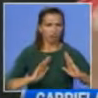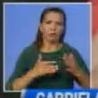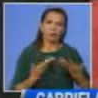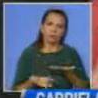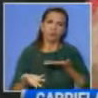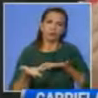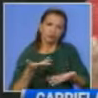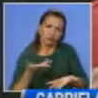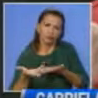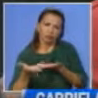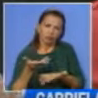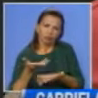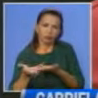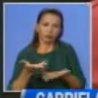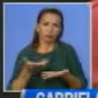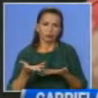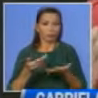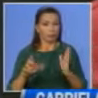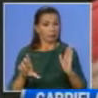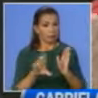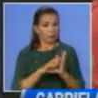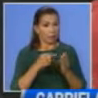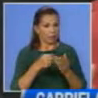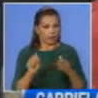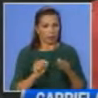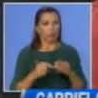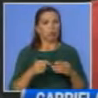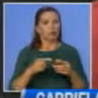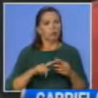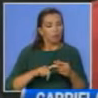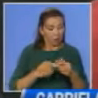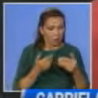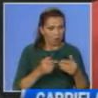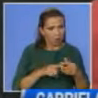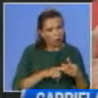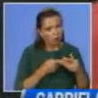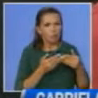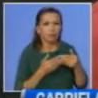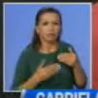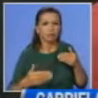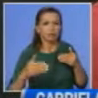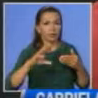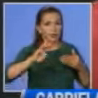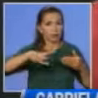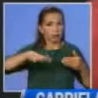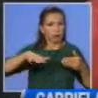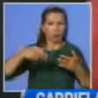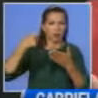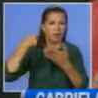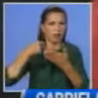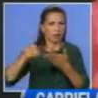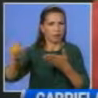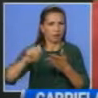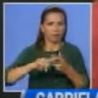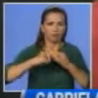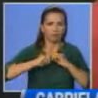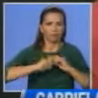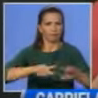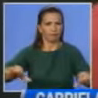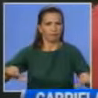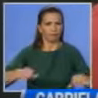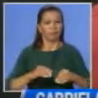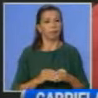Tiene 180 días, 6 meses para entrar en vigencia y la garantía que también de una manera coordinada